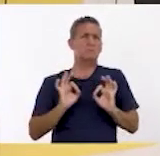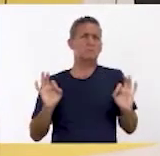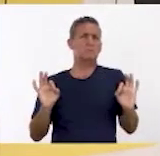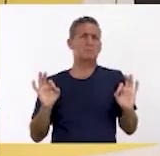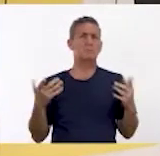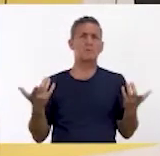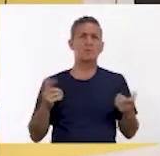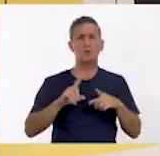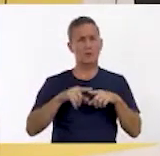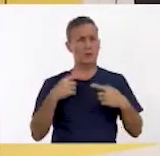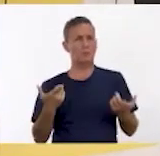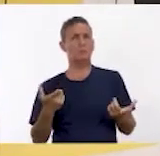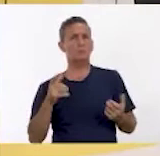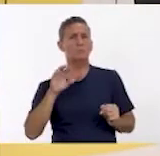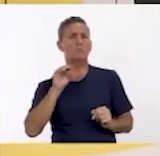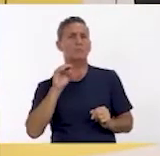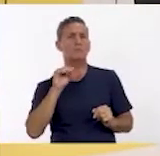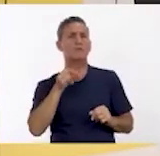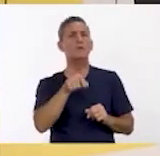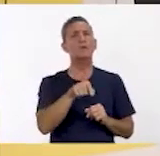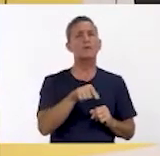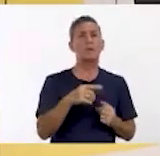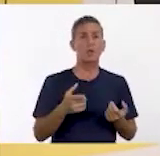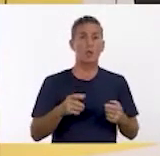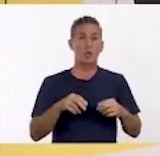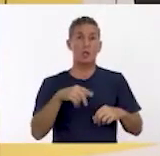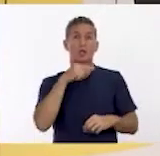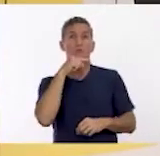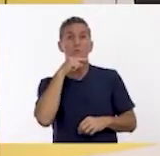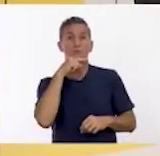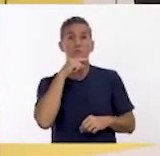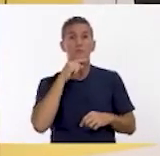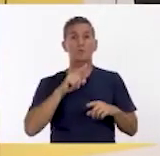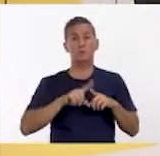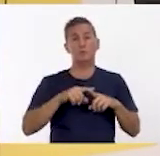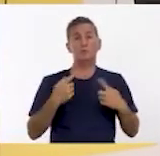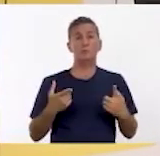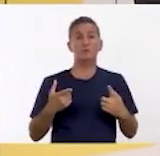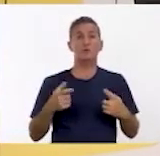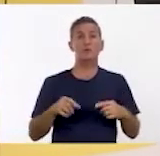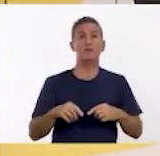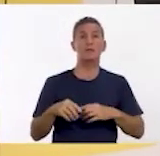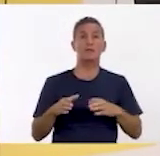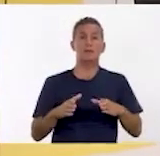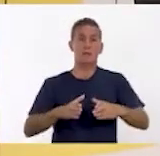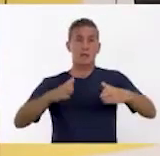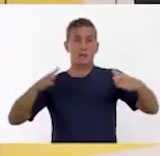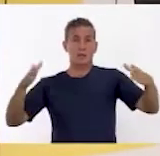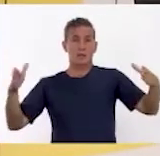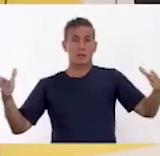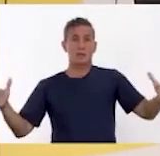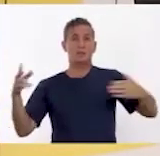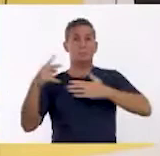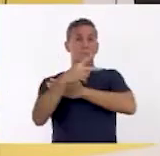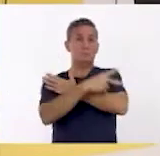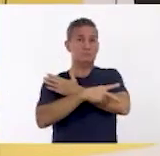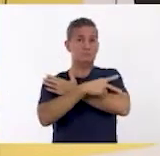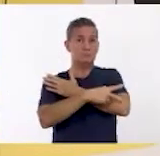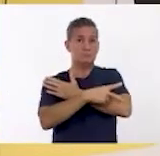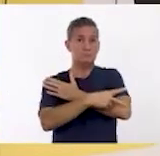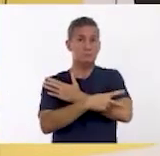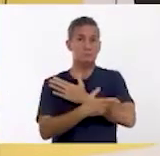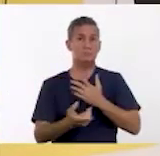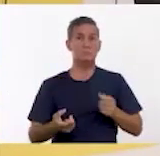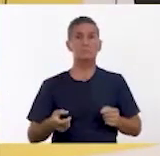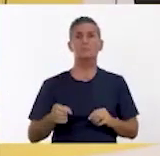no es decirlo simplemente. ¿Por qué allí? ¿Por qué decimos eso? La URSS, porque es el mayor país que hoy pasa a